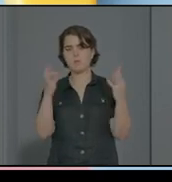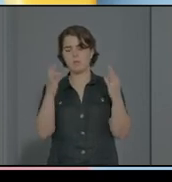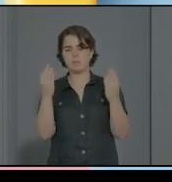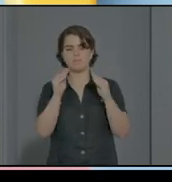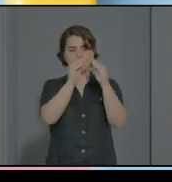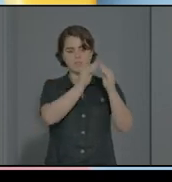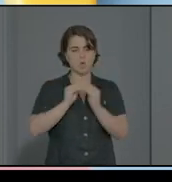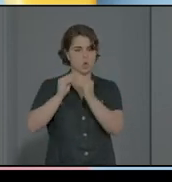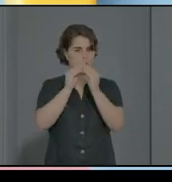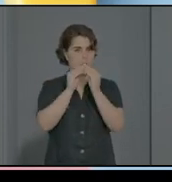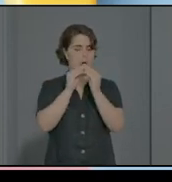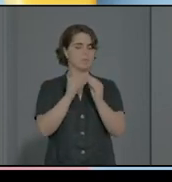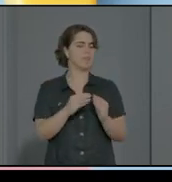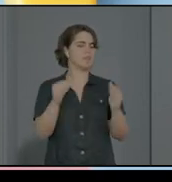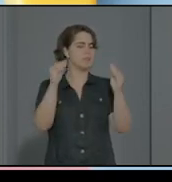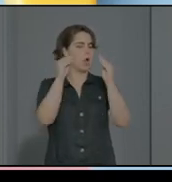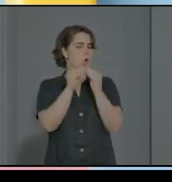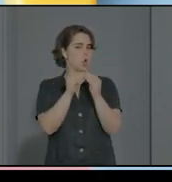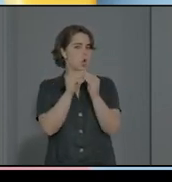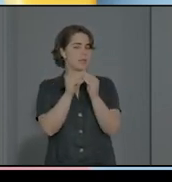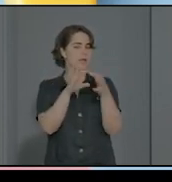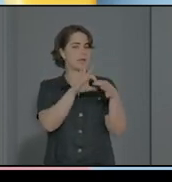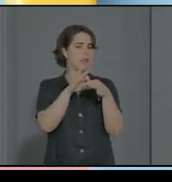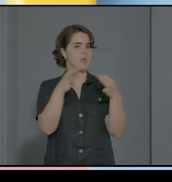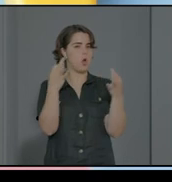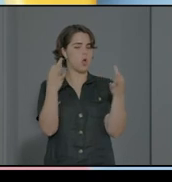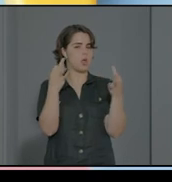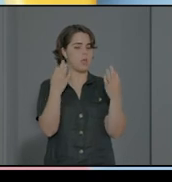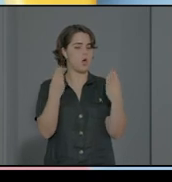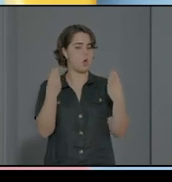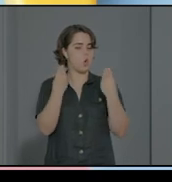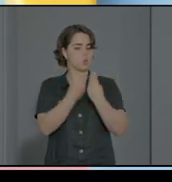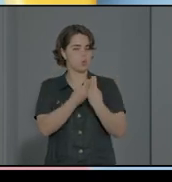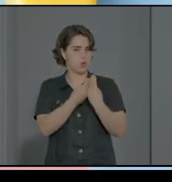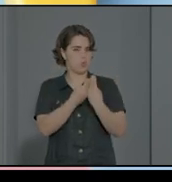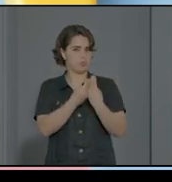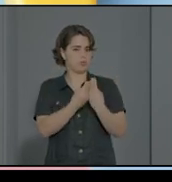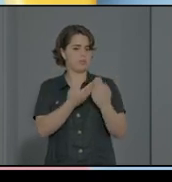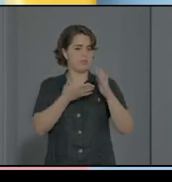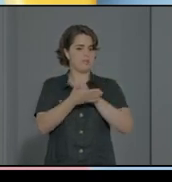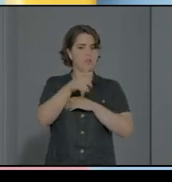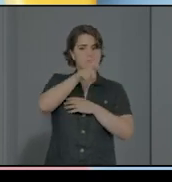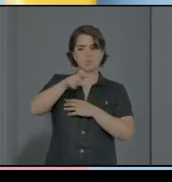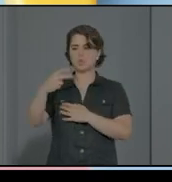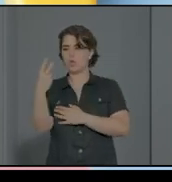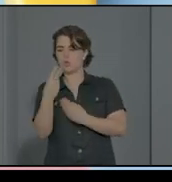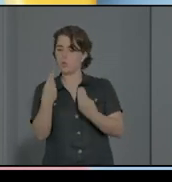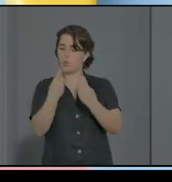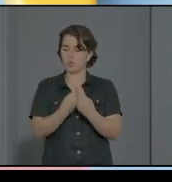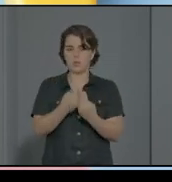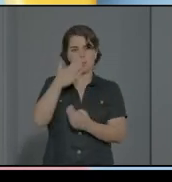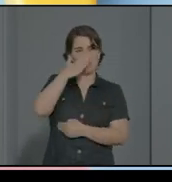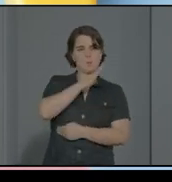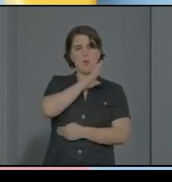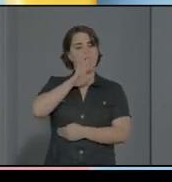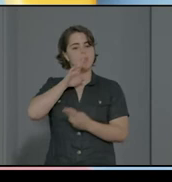está relacionada con la copresencia, es decir, que dos personas están juntas, en este caso la madre y el niño. En otros casos, la sincronía,